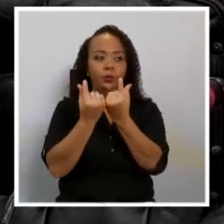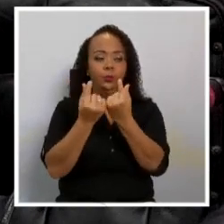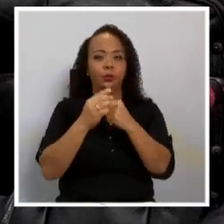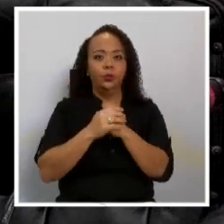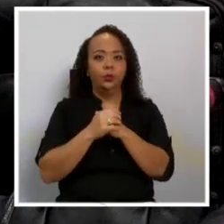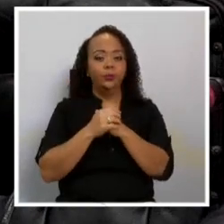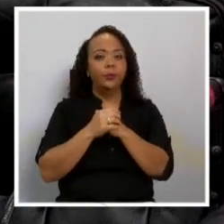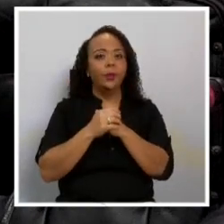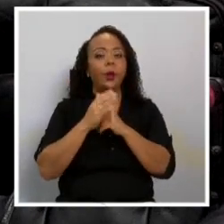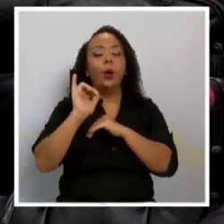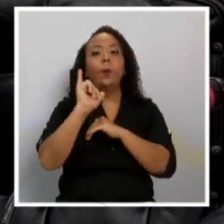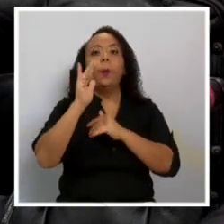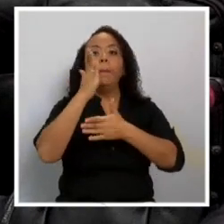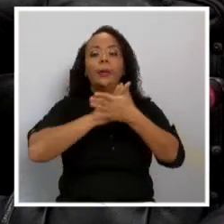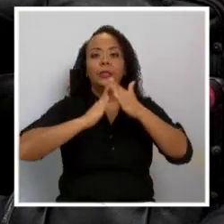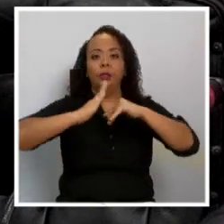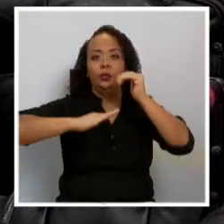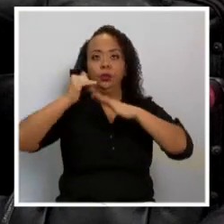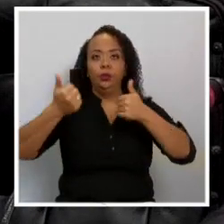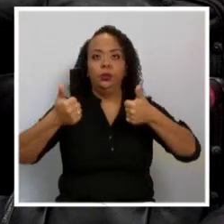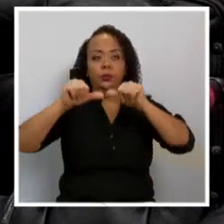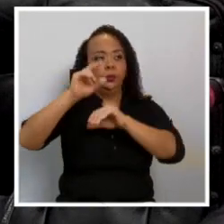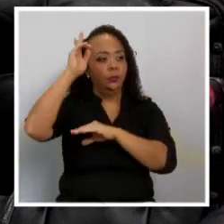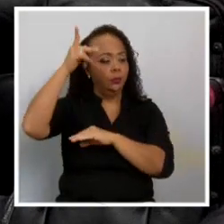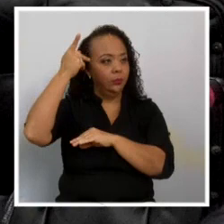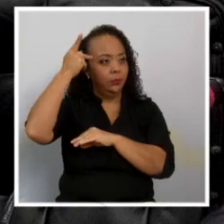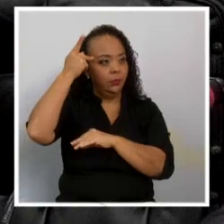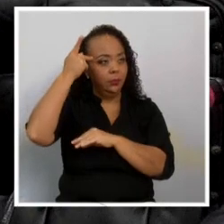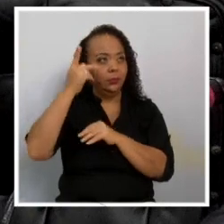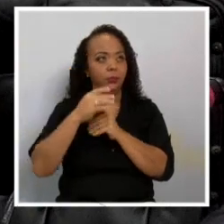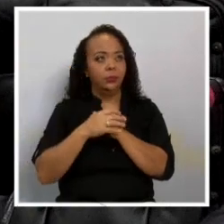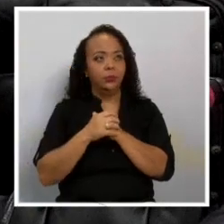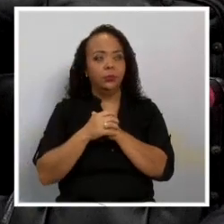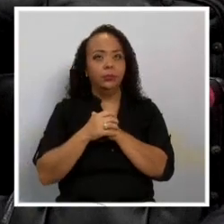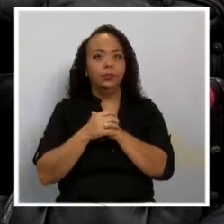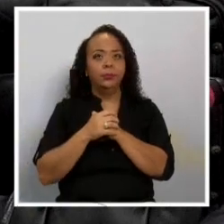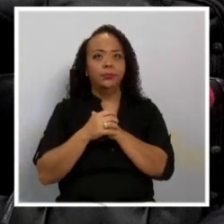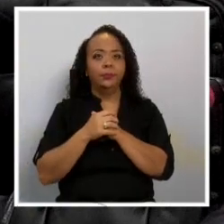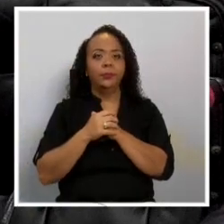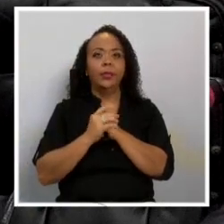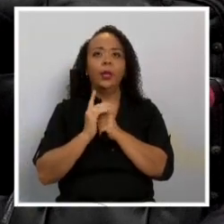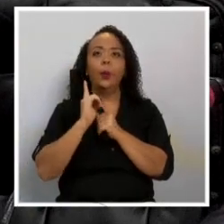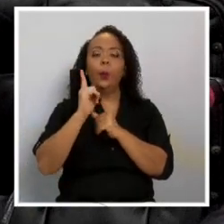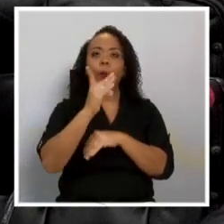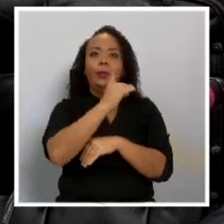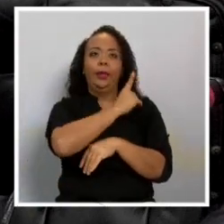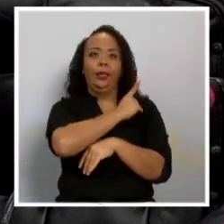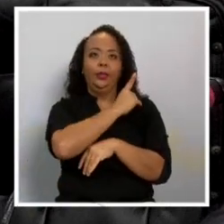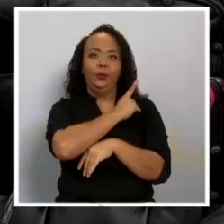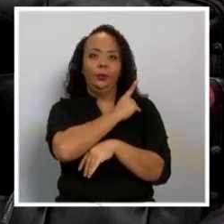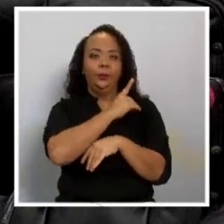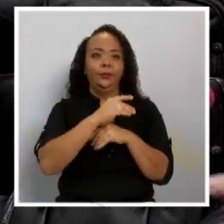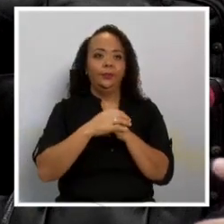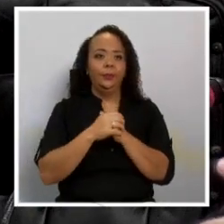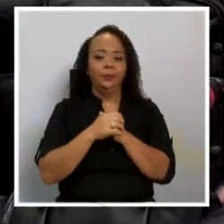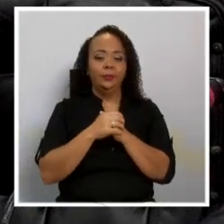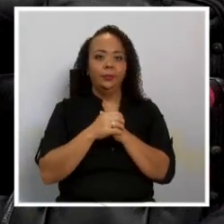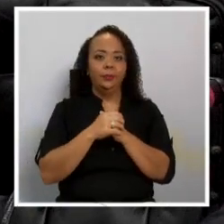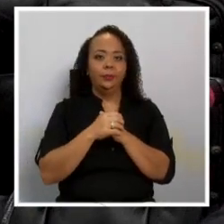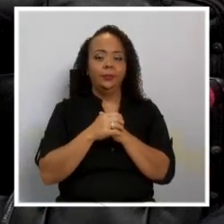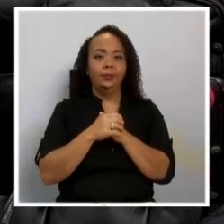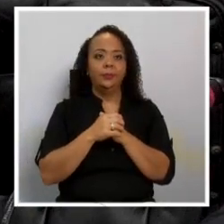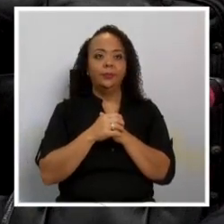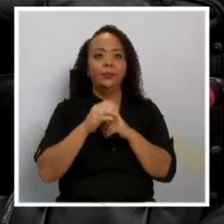marco de la construcción de acuerdos políticos y en el marco de la conformación de un directorio multipartidario, que